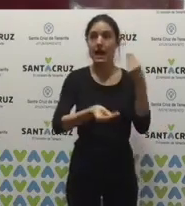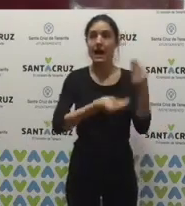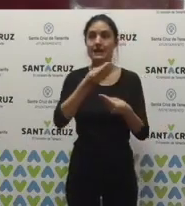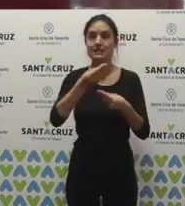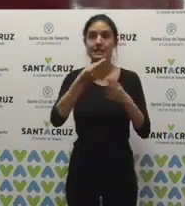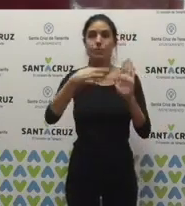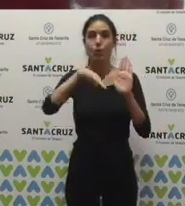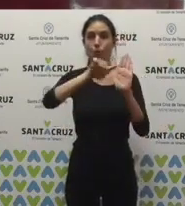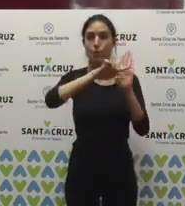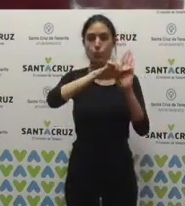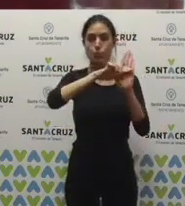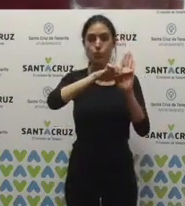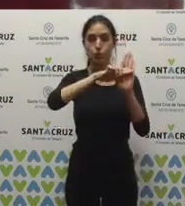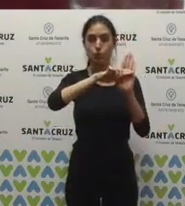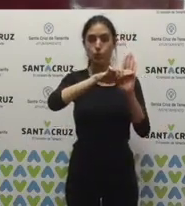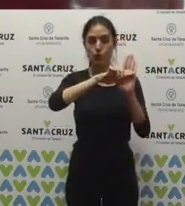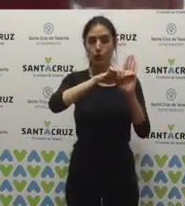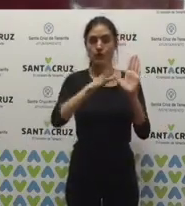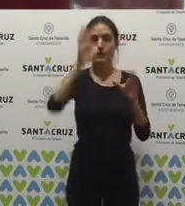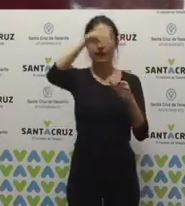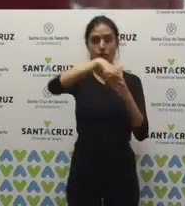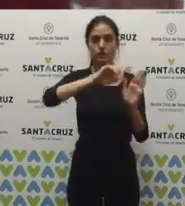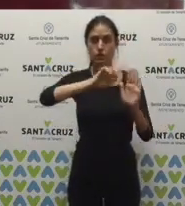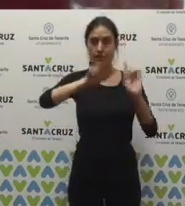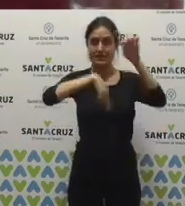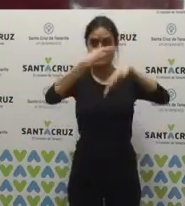al siguiente punto en la votación